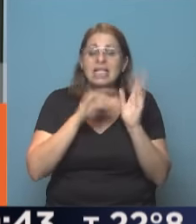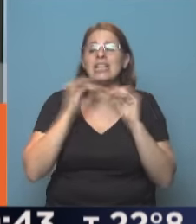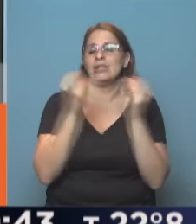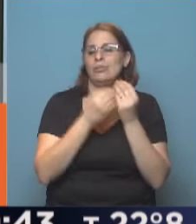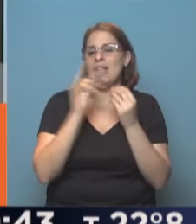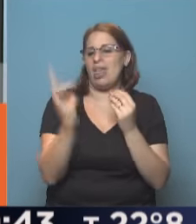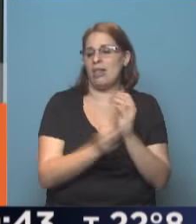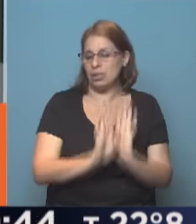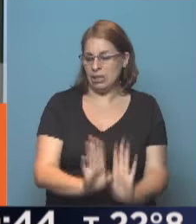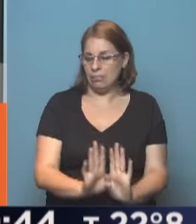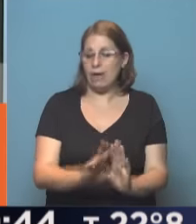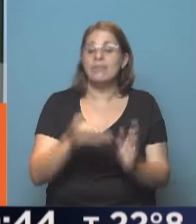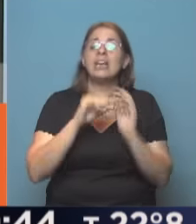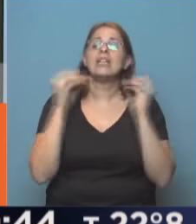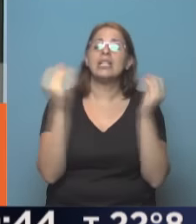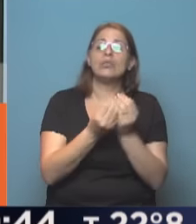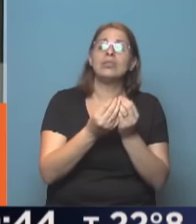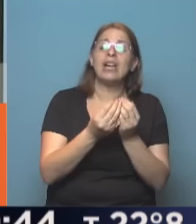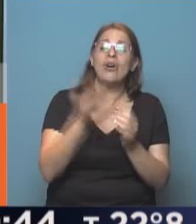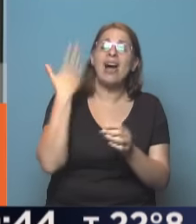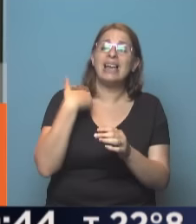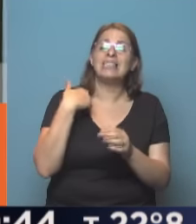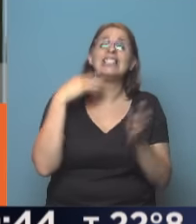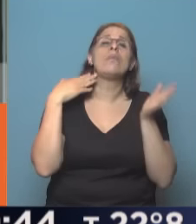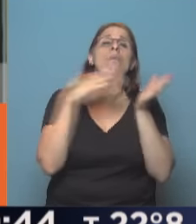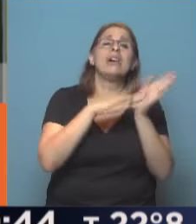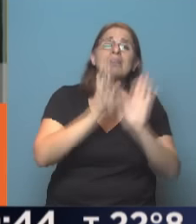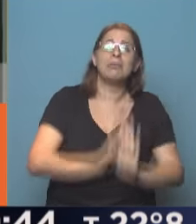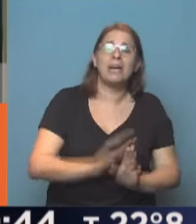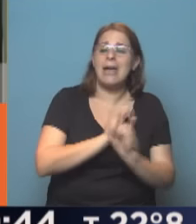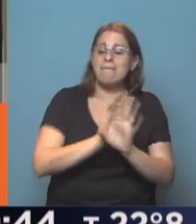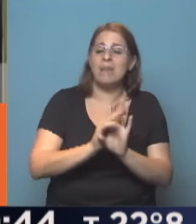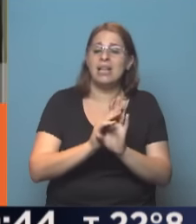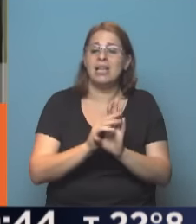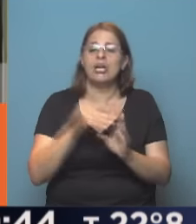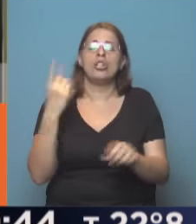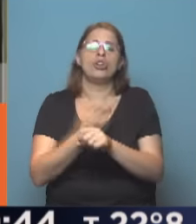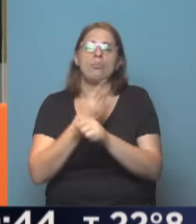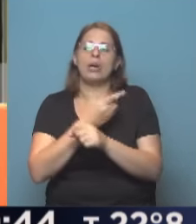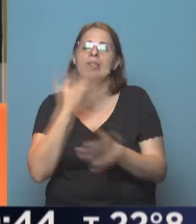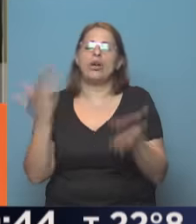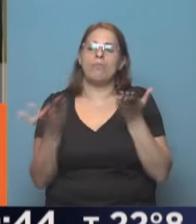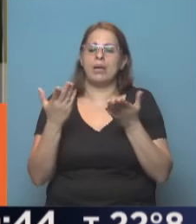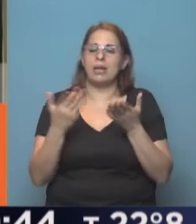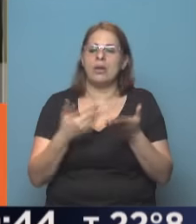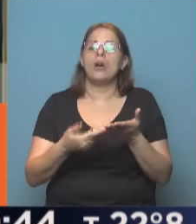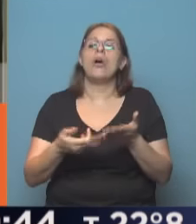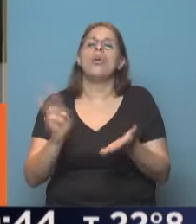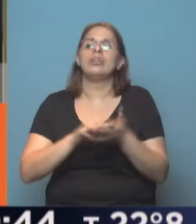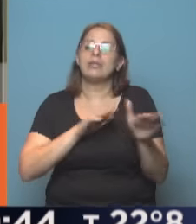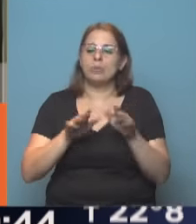nos están diciendo es que el resultado que obtuvimos por haber construido mal la muestra no sirve para comparar. No queremos que eso vuelva a pasar.